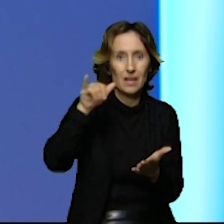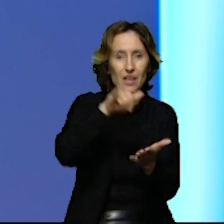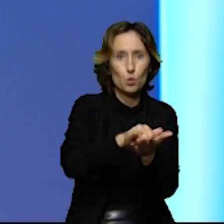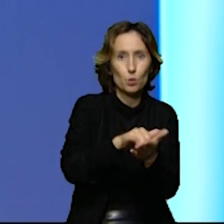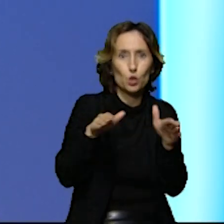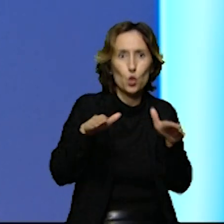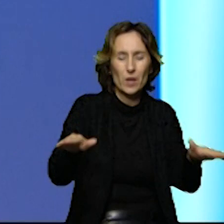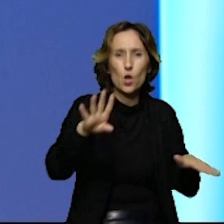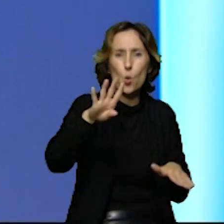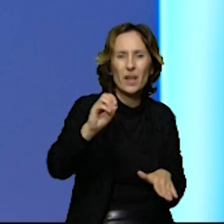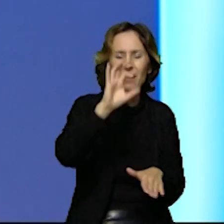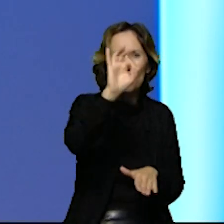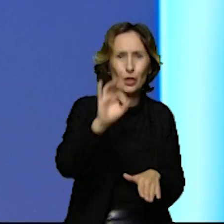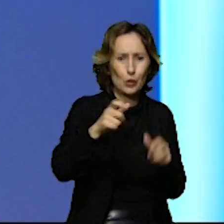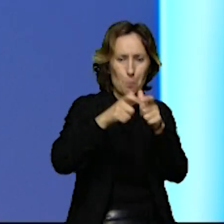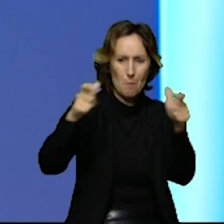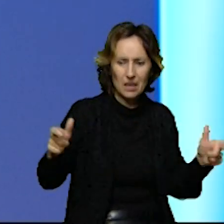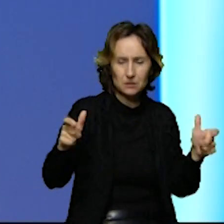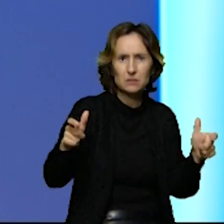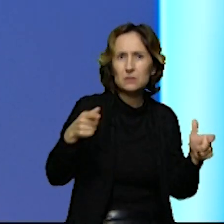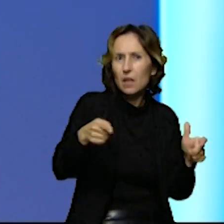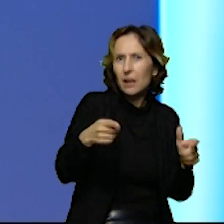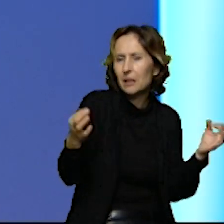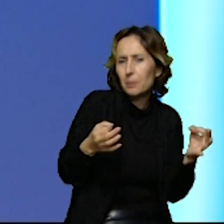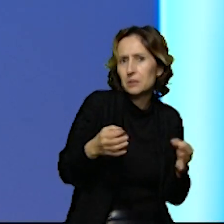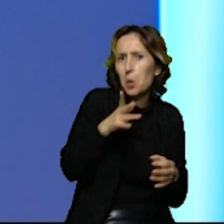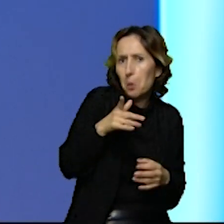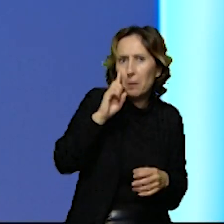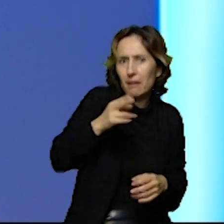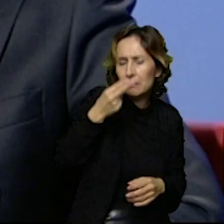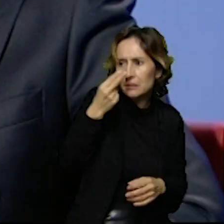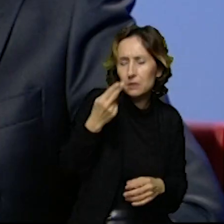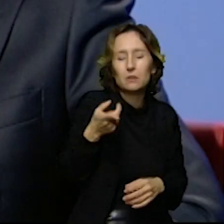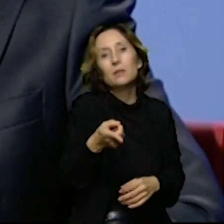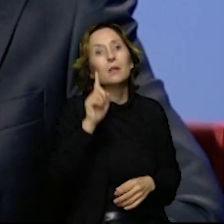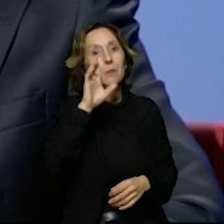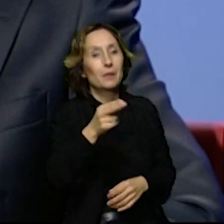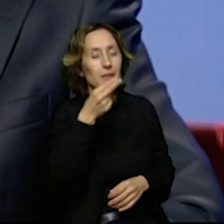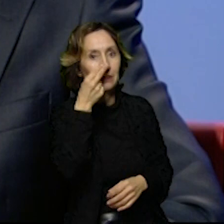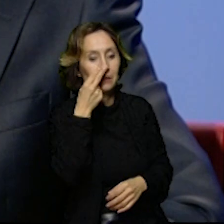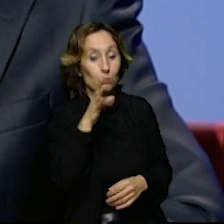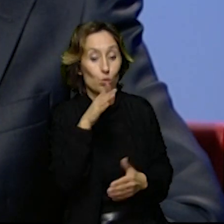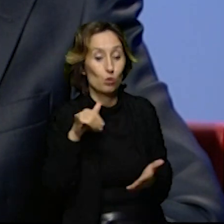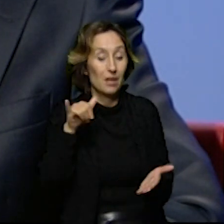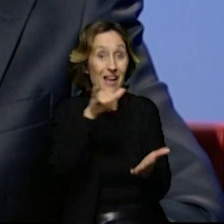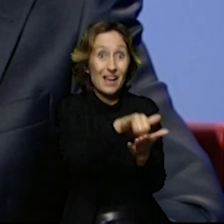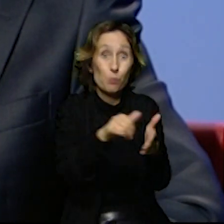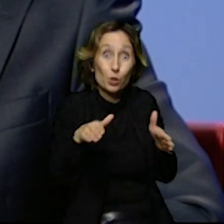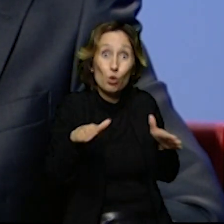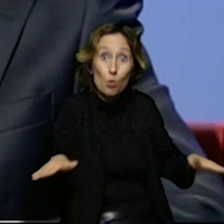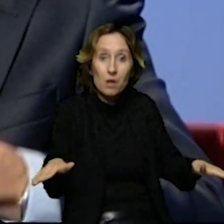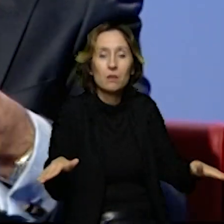Noain? ¿Le parece algo anecdótico o no? ¿O hay algo ahí detrás? No, a mí me parece muy interesante, porque el aeropuerto de Noain debiera